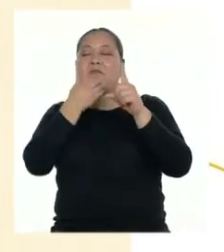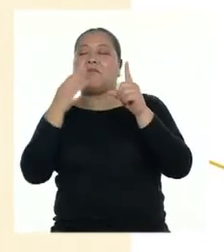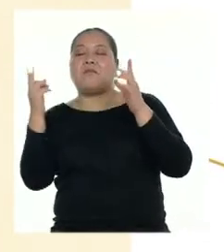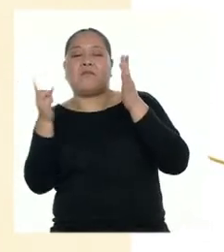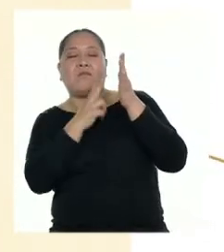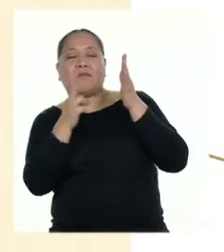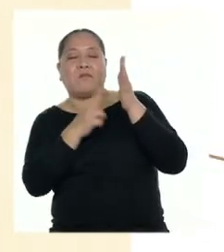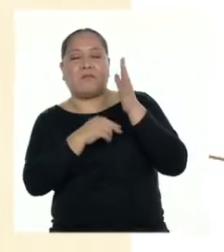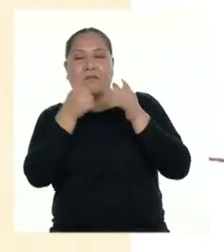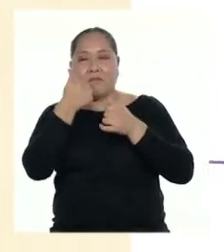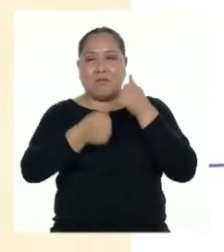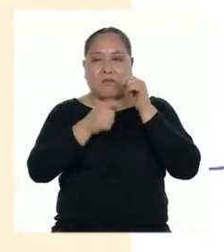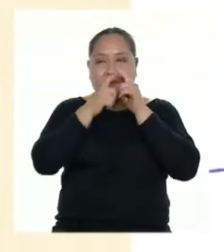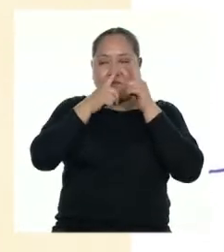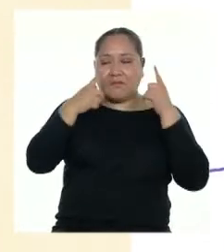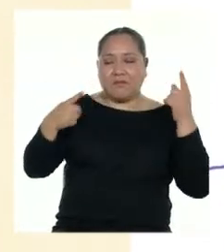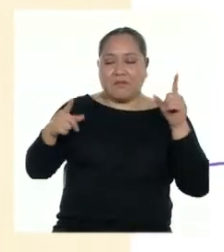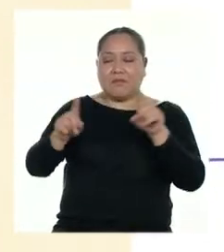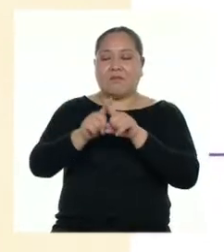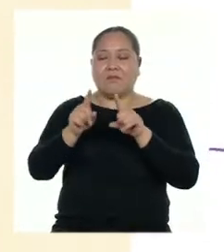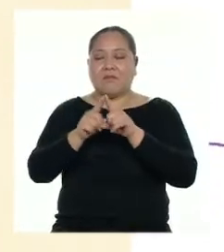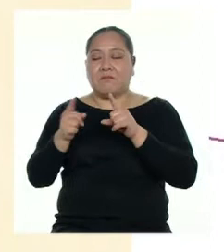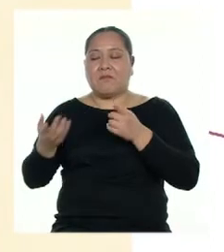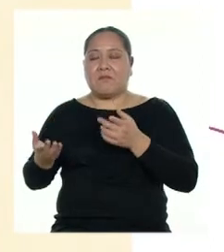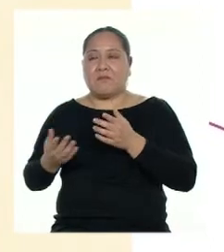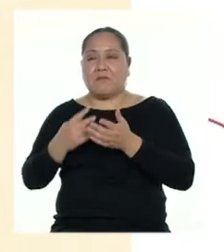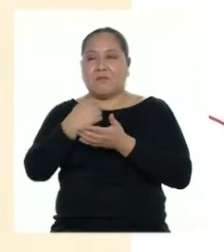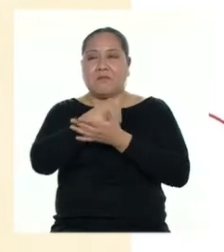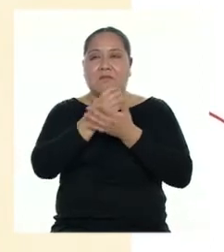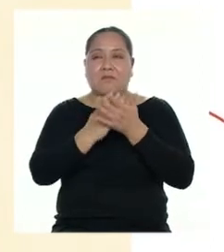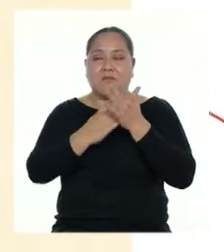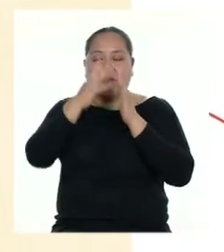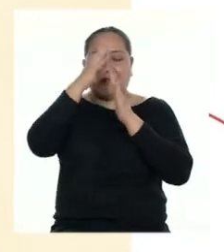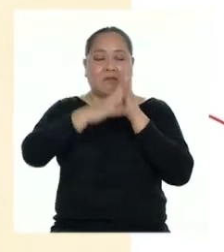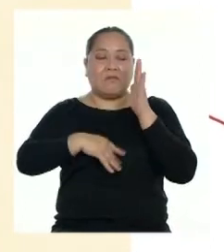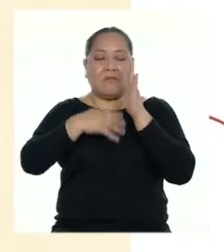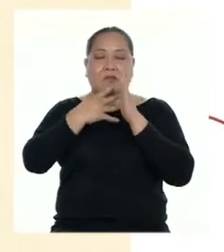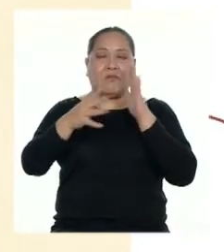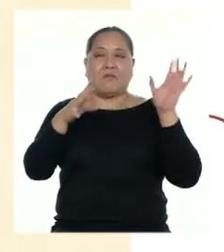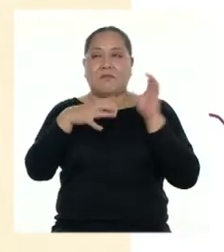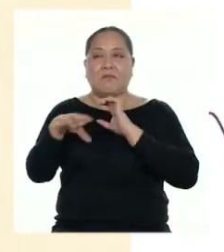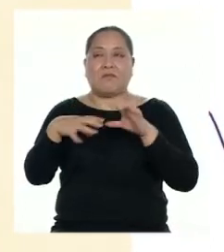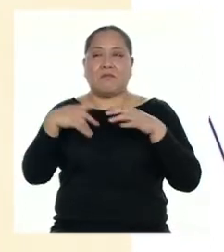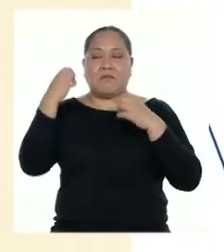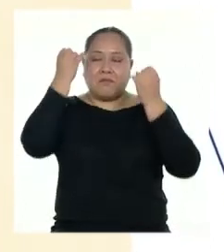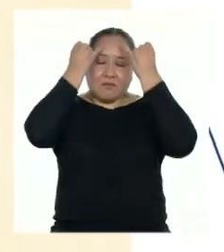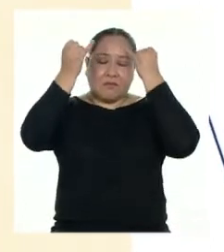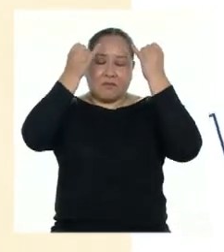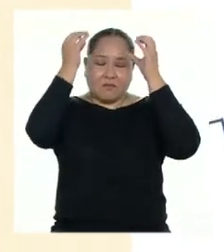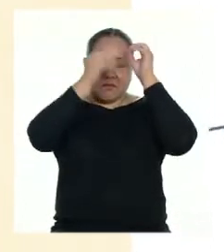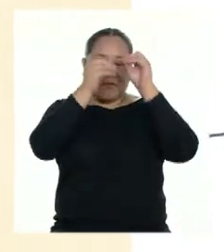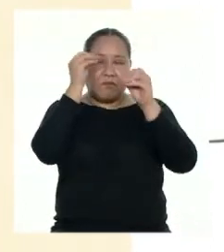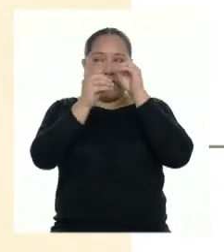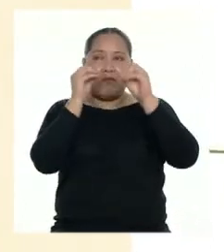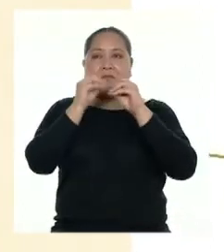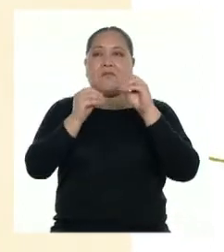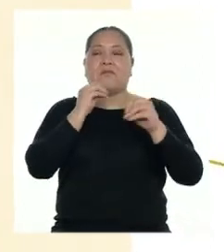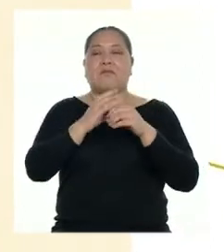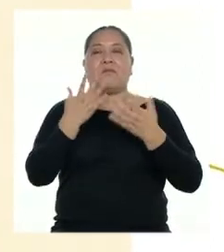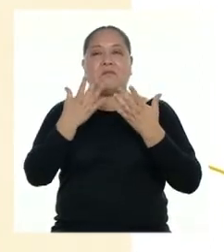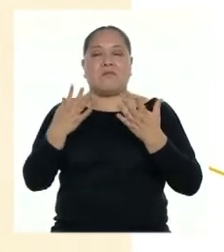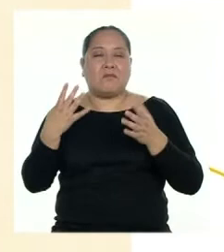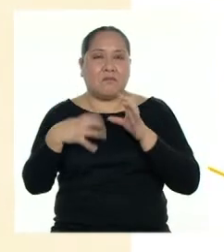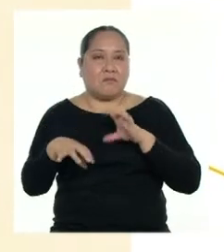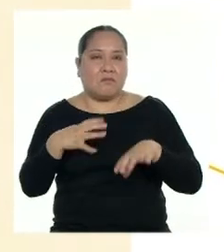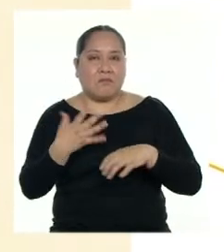el registro y además la estructura del plan de mejora para ir esbozando o haciendo una lluvia de ideas de las acciones que